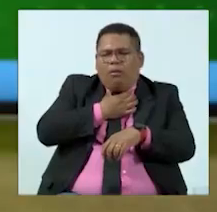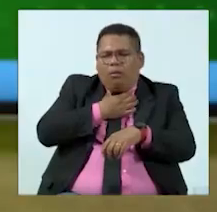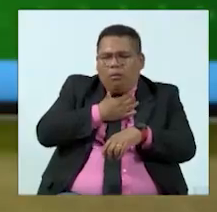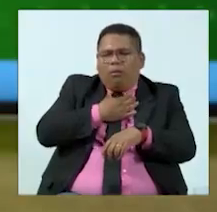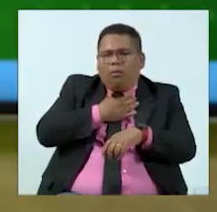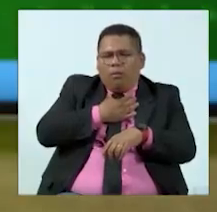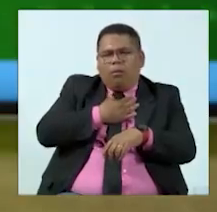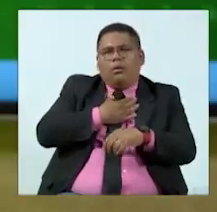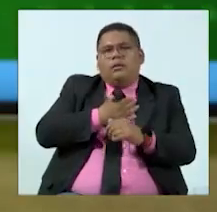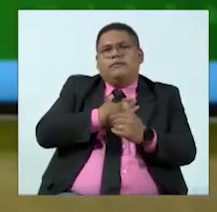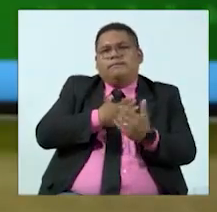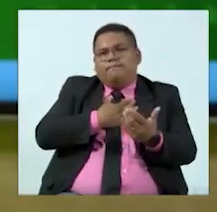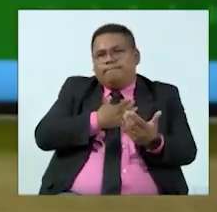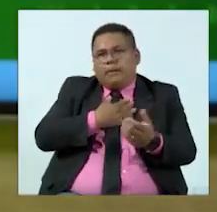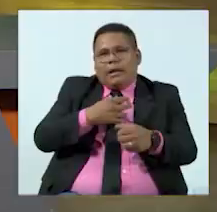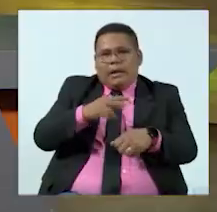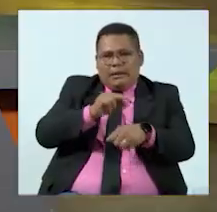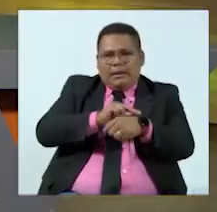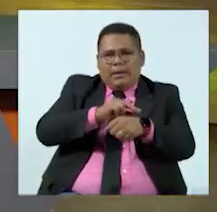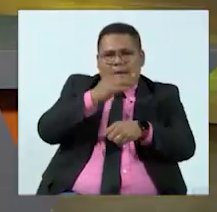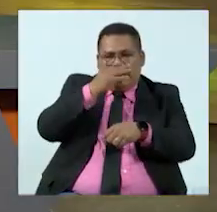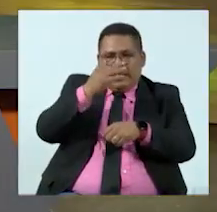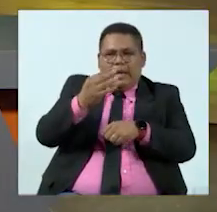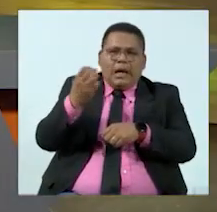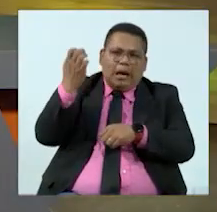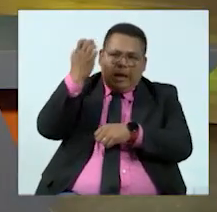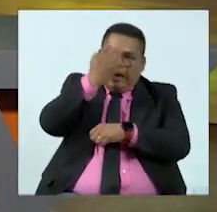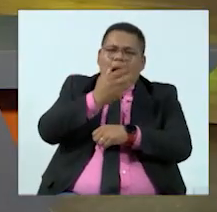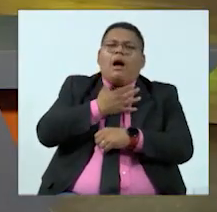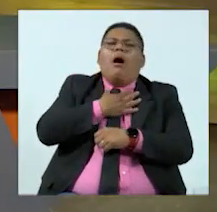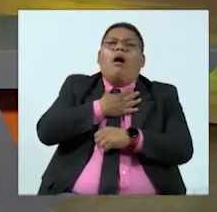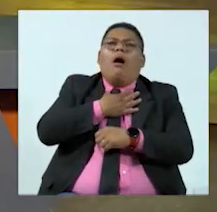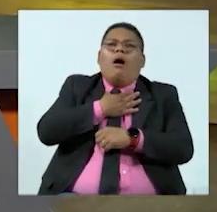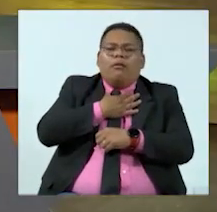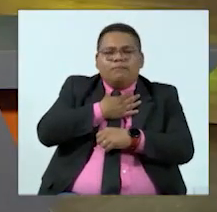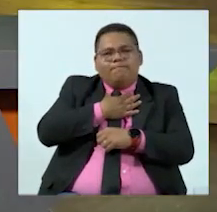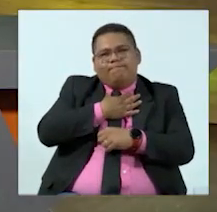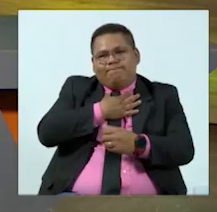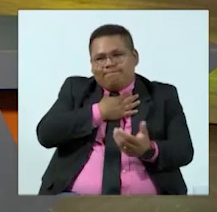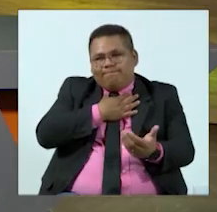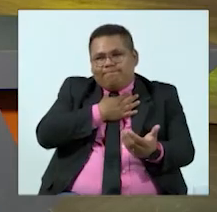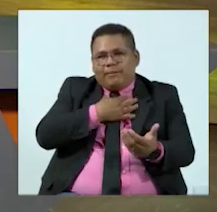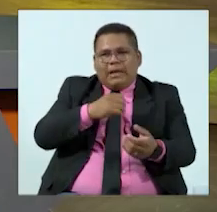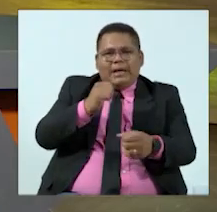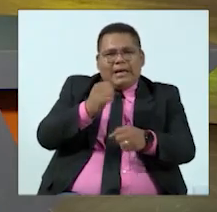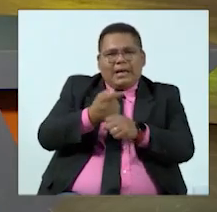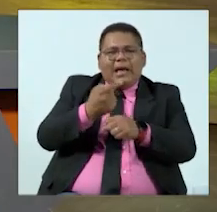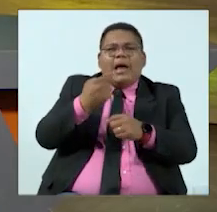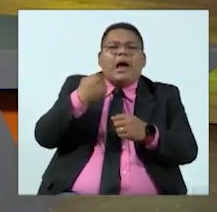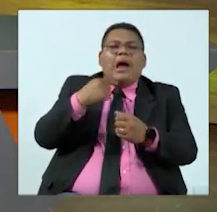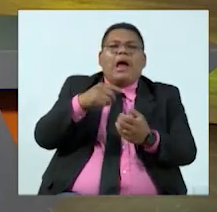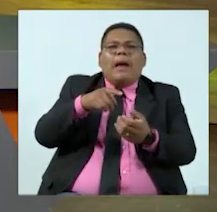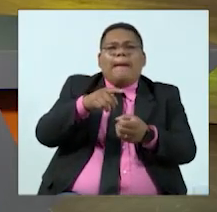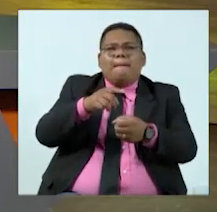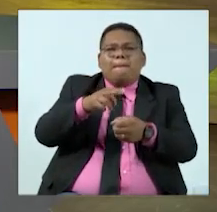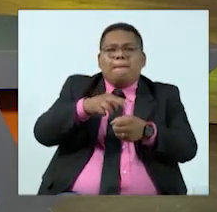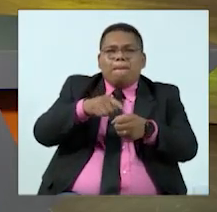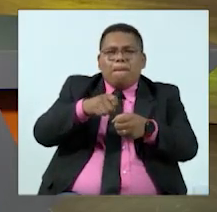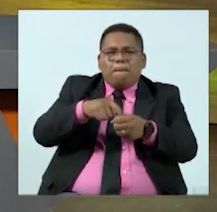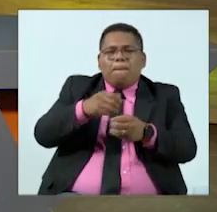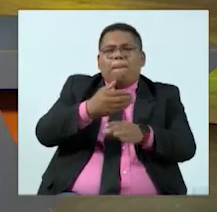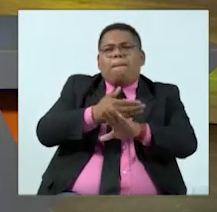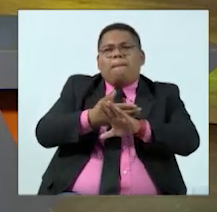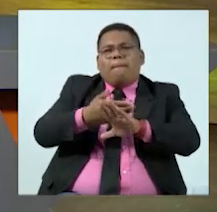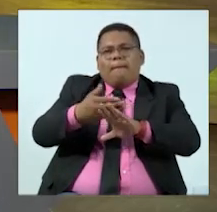persistente el médico le pide revisar la la cavidad bocal y pueden encontrar unas manchitas blancas en la boca que